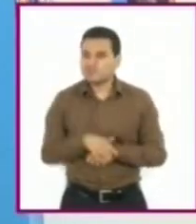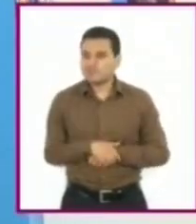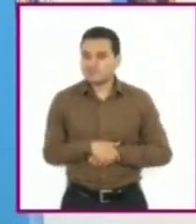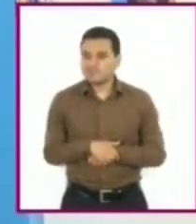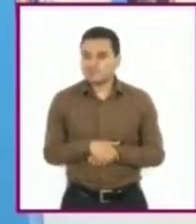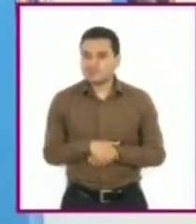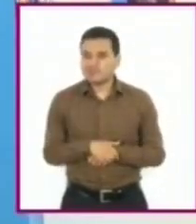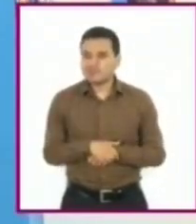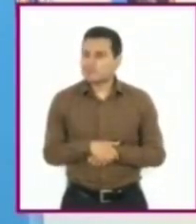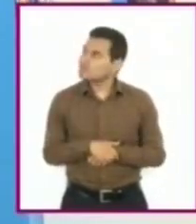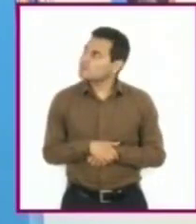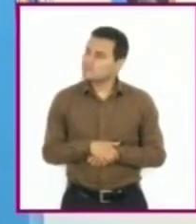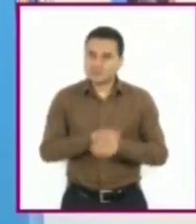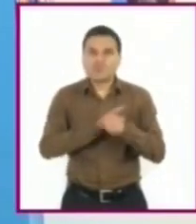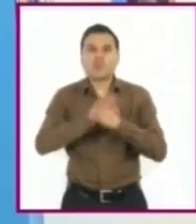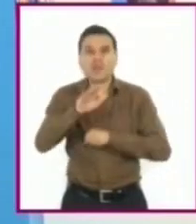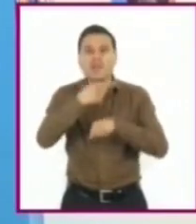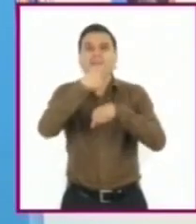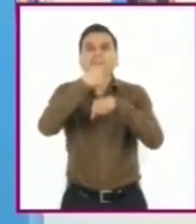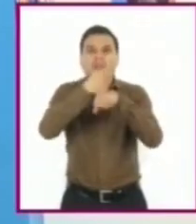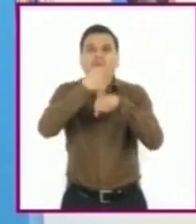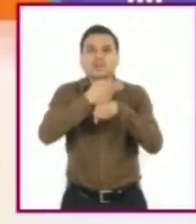estamento pertenecía?